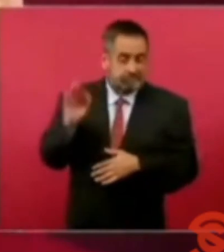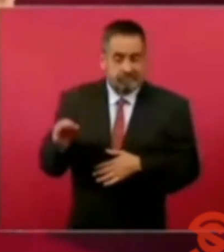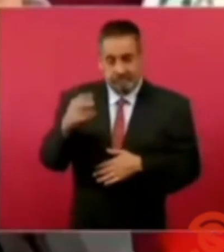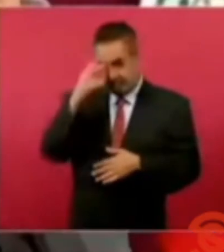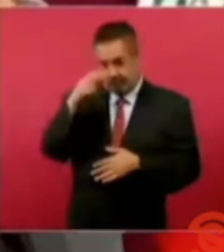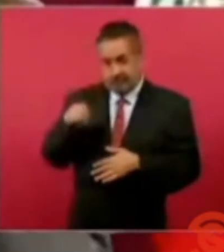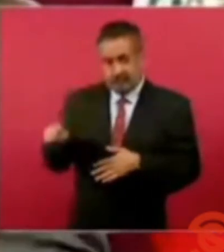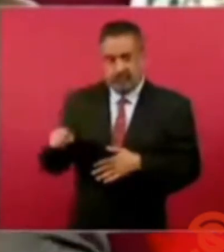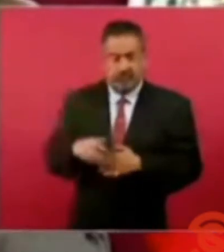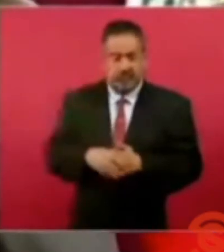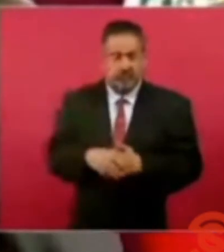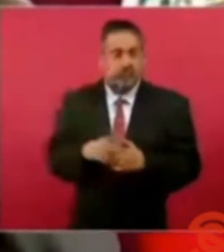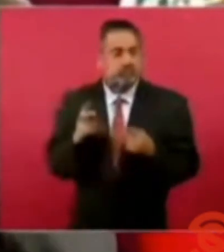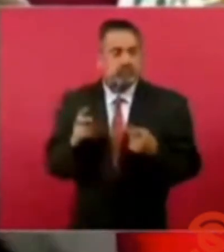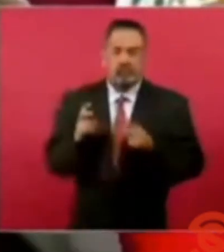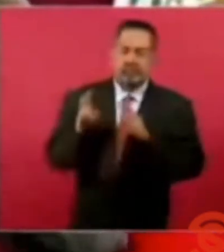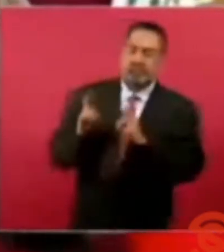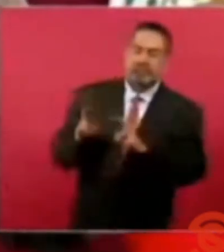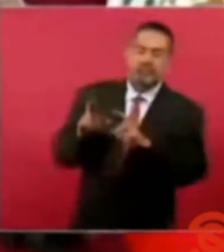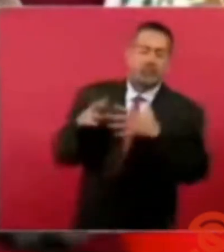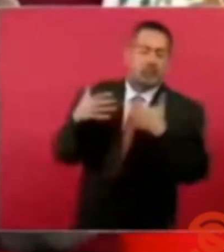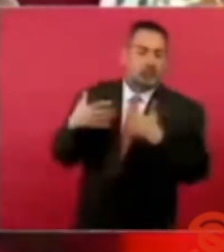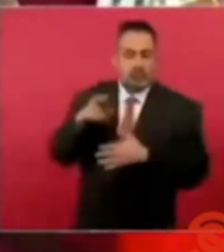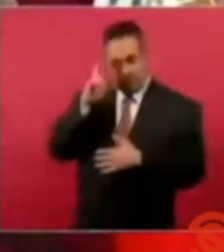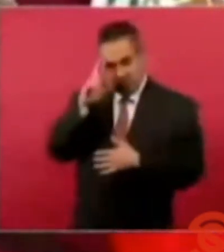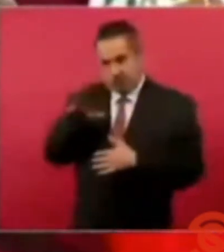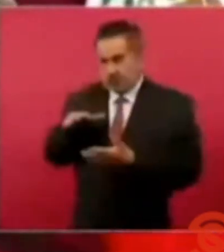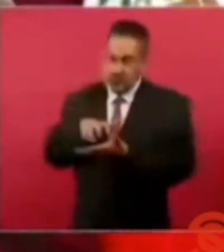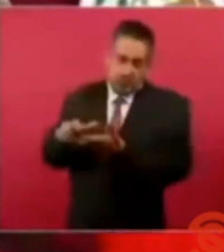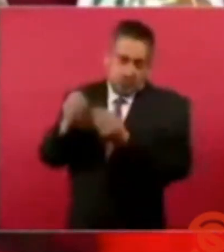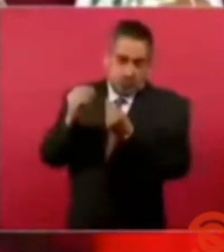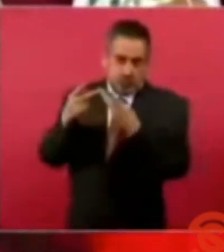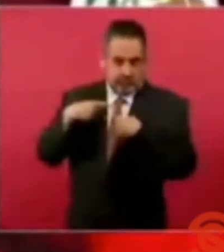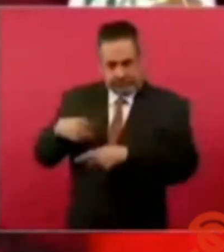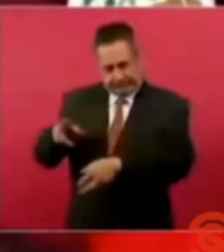Por eso el respeto a muchos